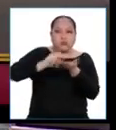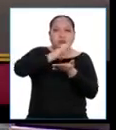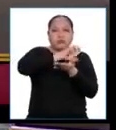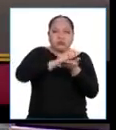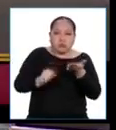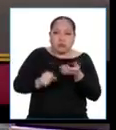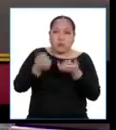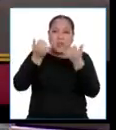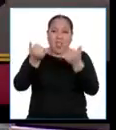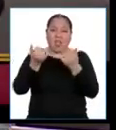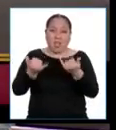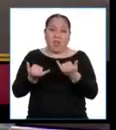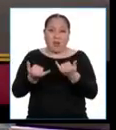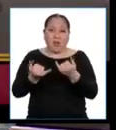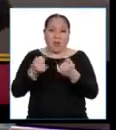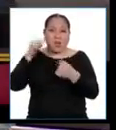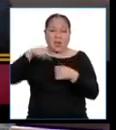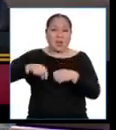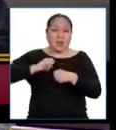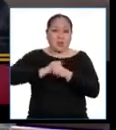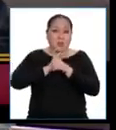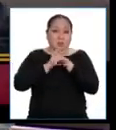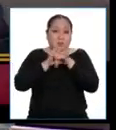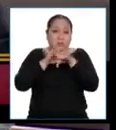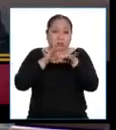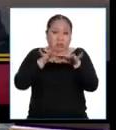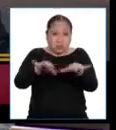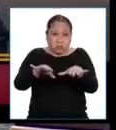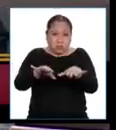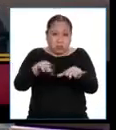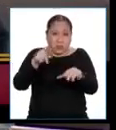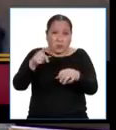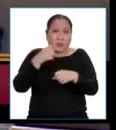la pandemia los ha flagelado,